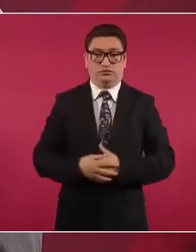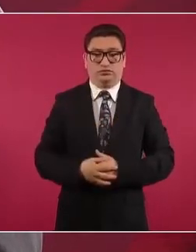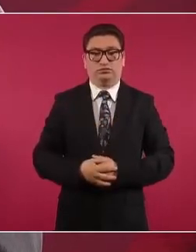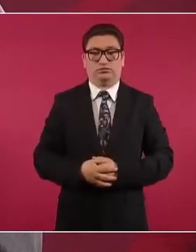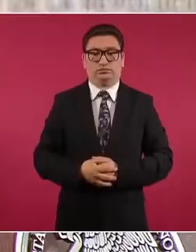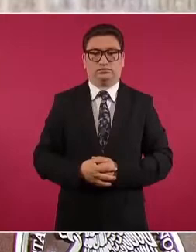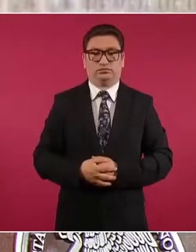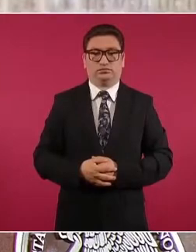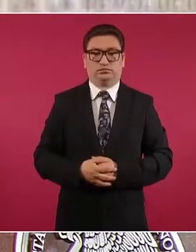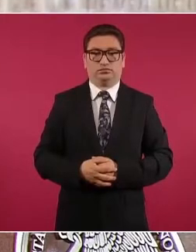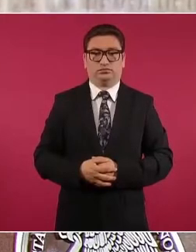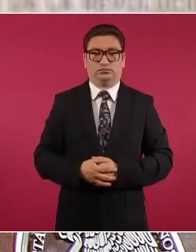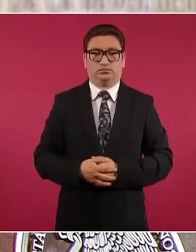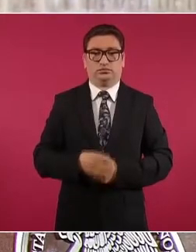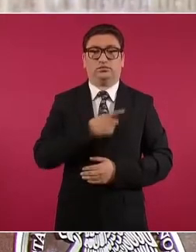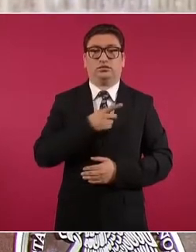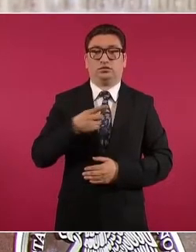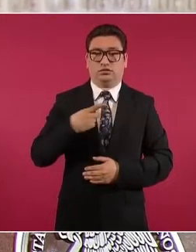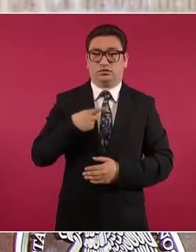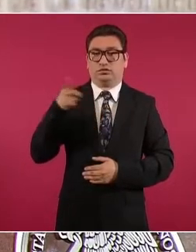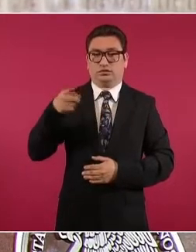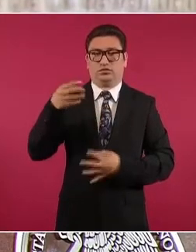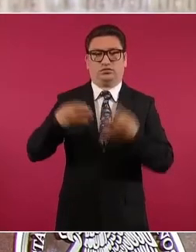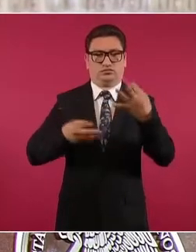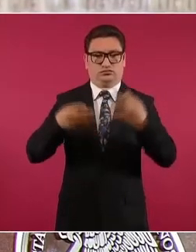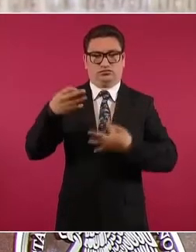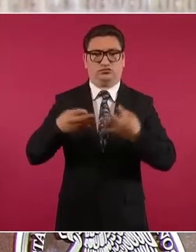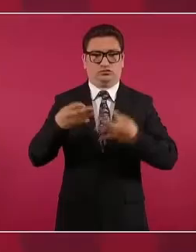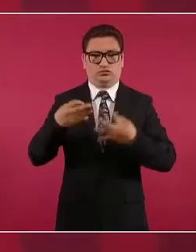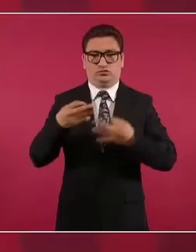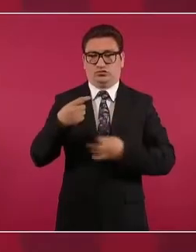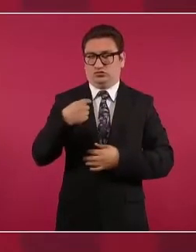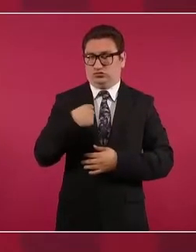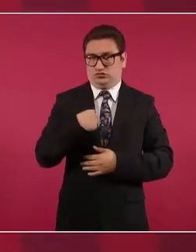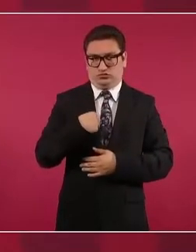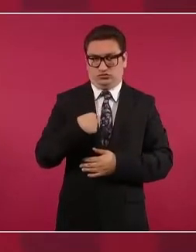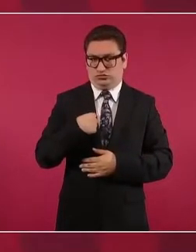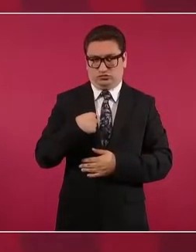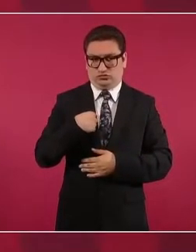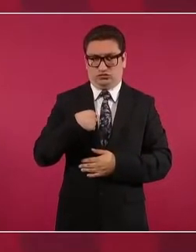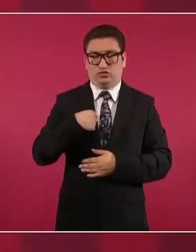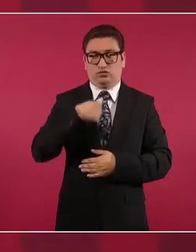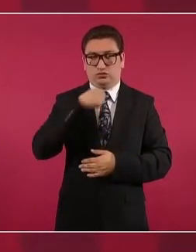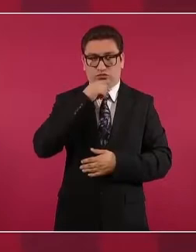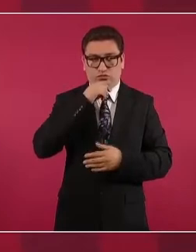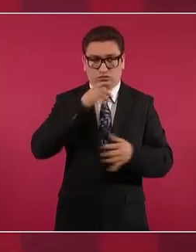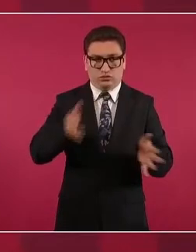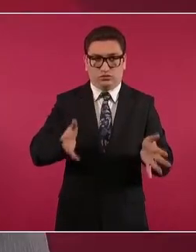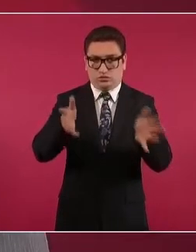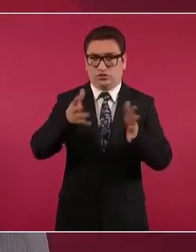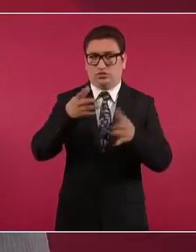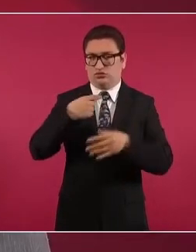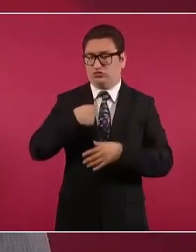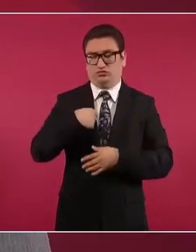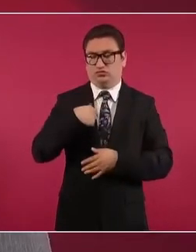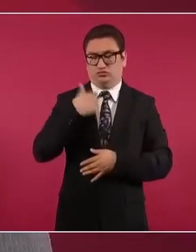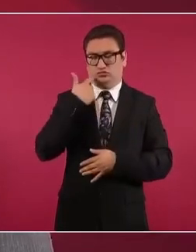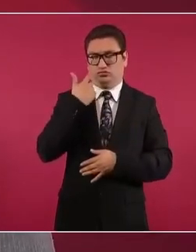pues debe de ser juzgado, pero yo no voy a promover eso y yo no deseo